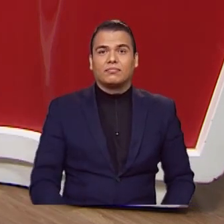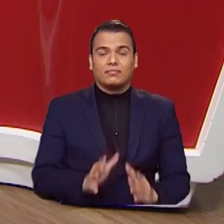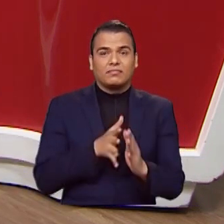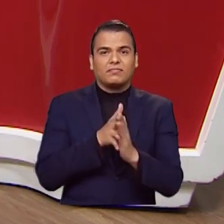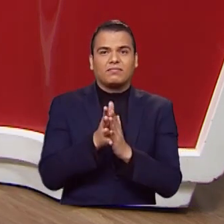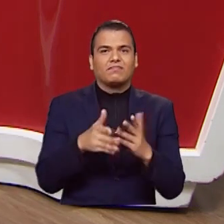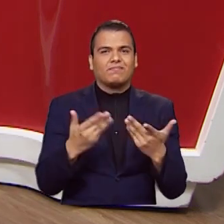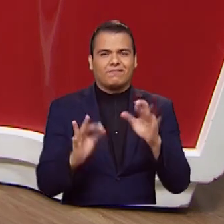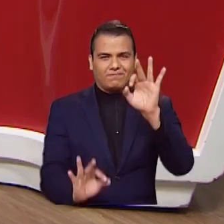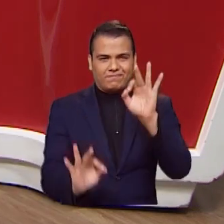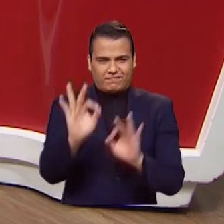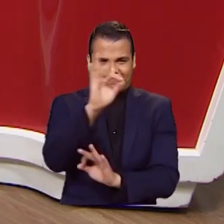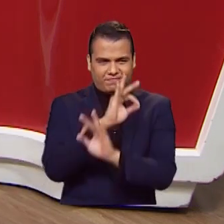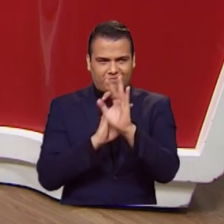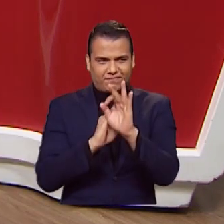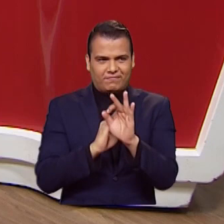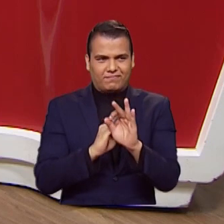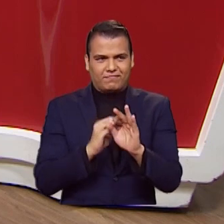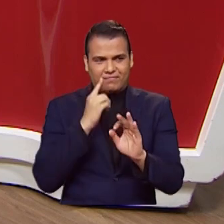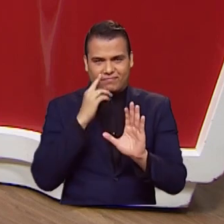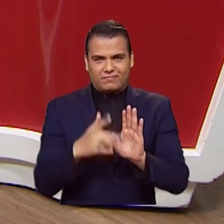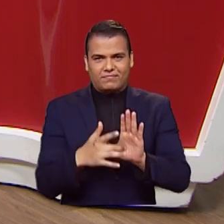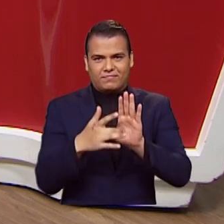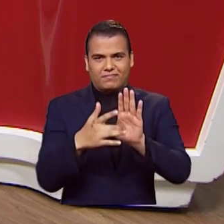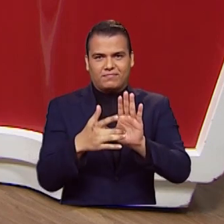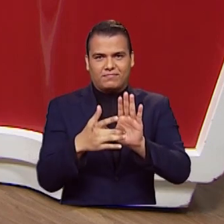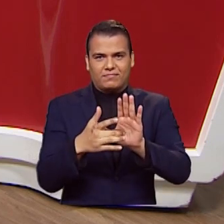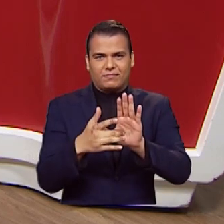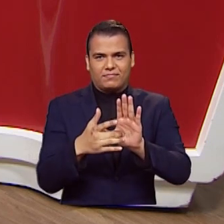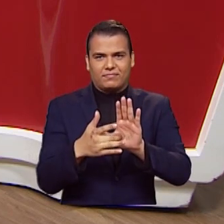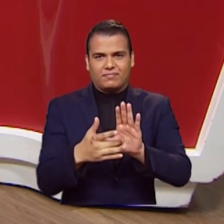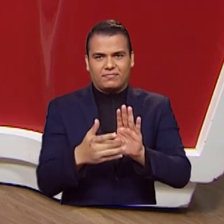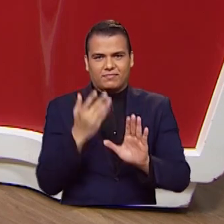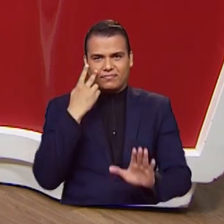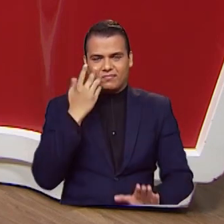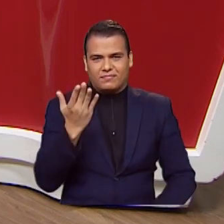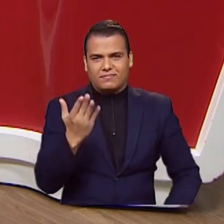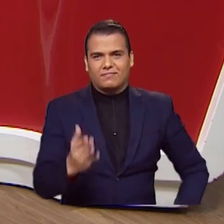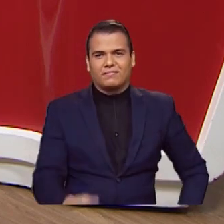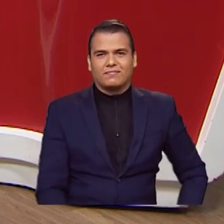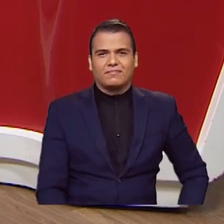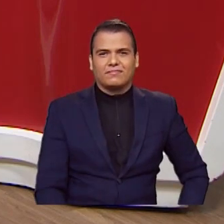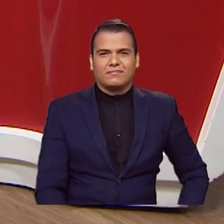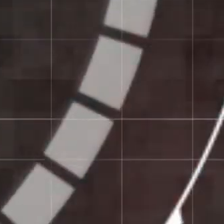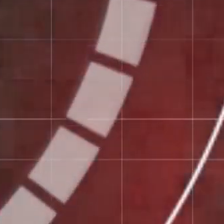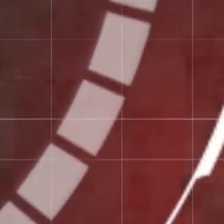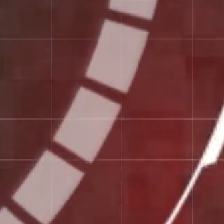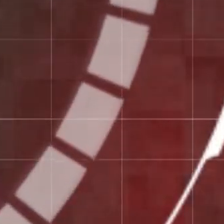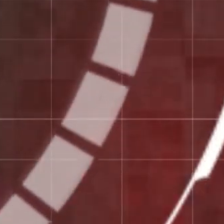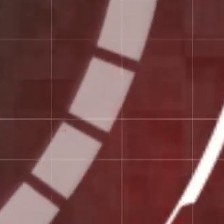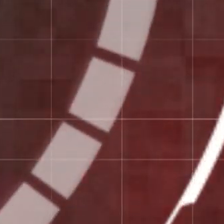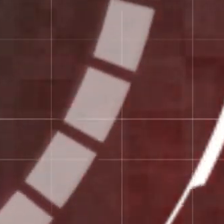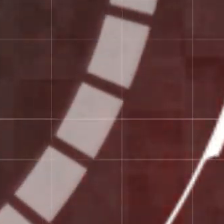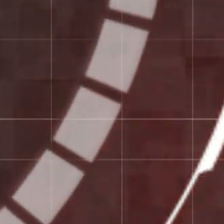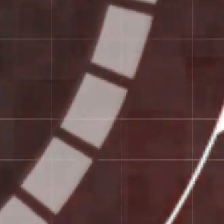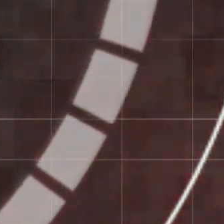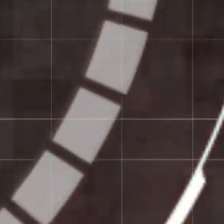información? En Telepacífico Noticias, líder en descentralización informativa a nivel nacional. ¡Feliz noche!